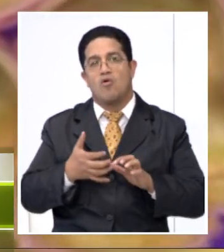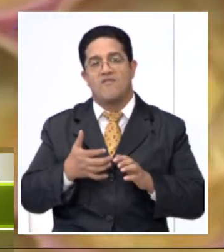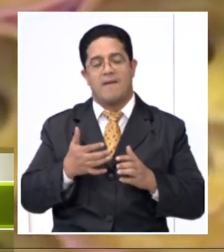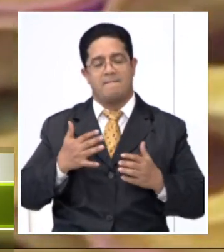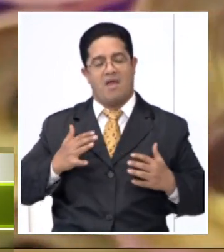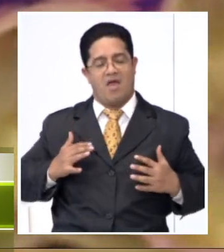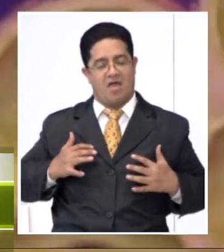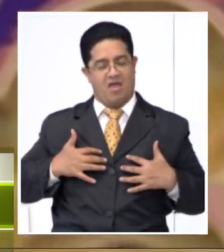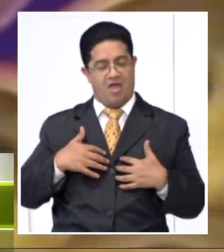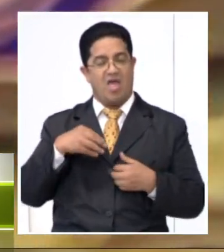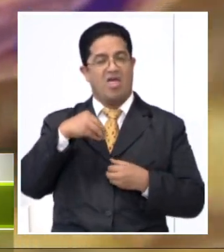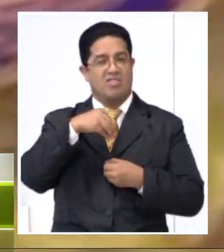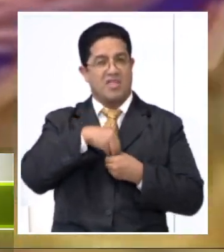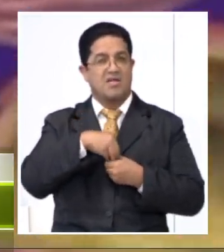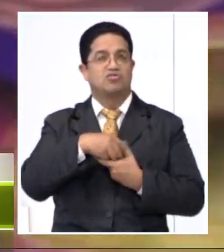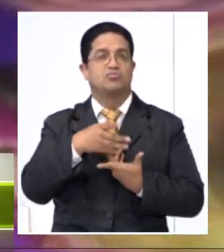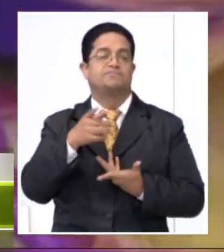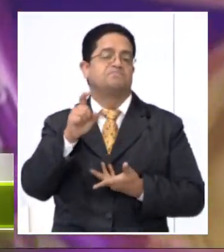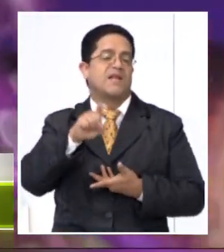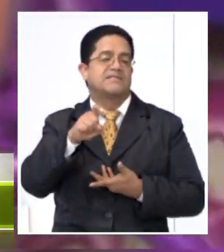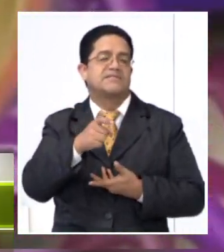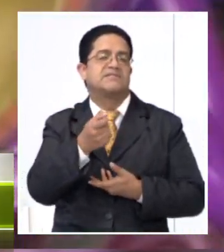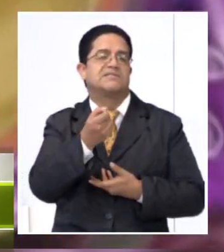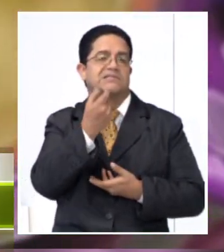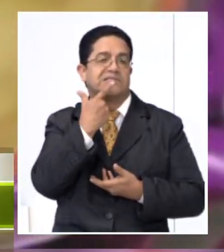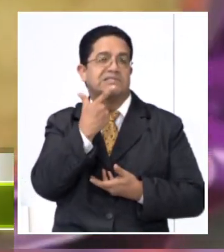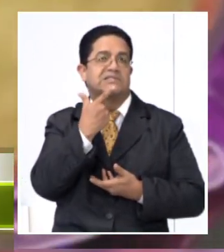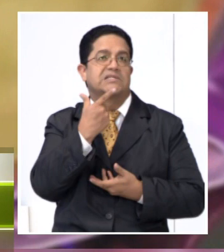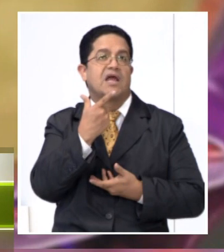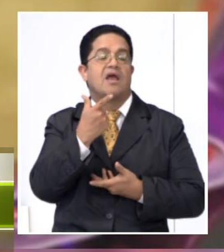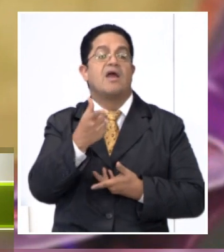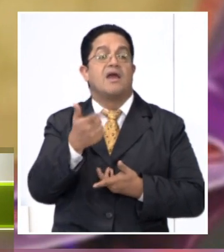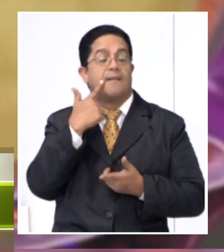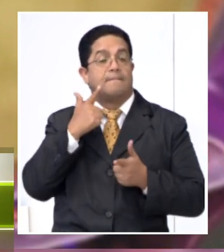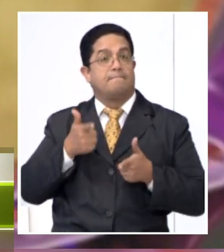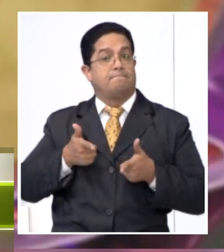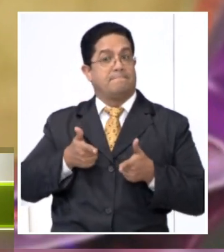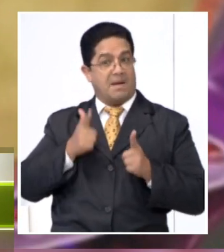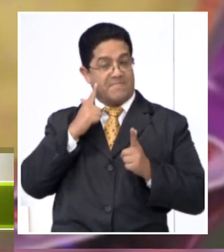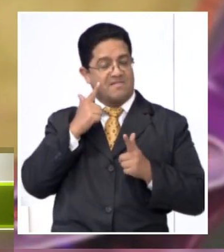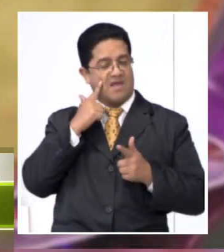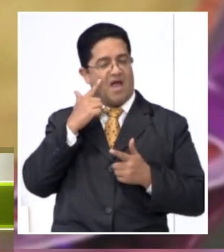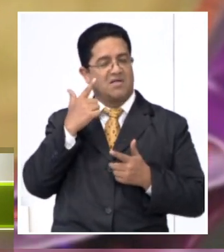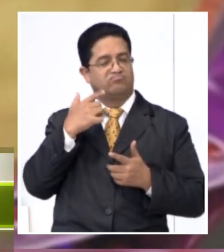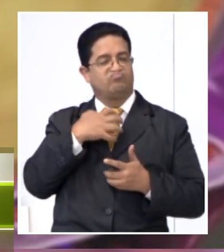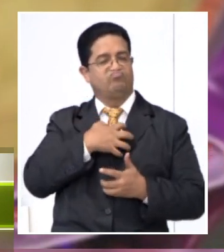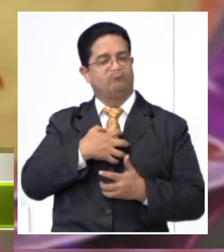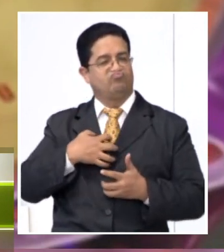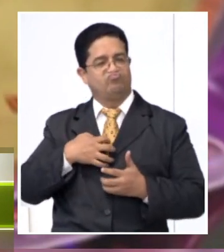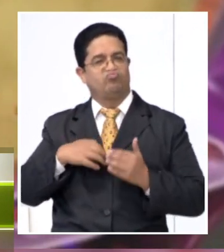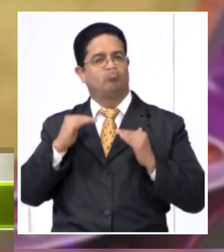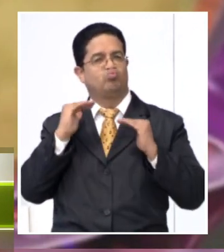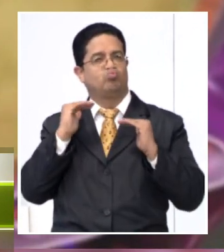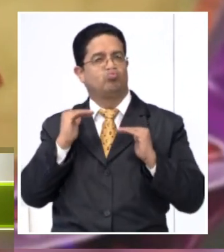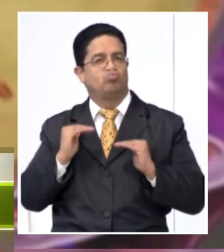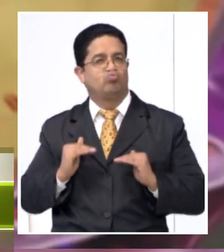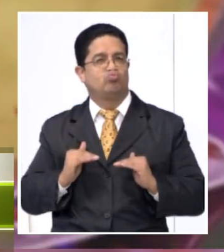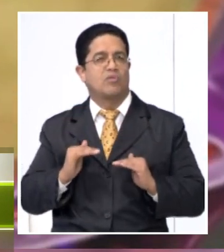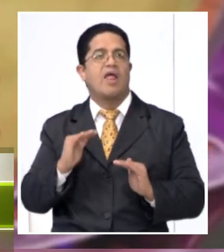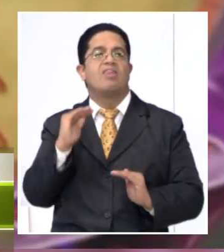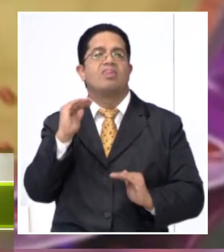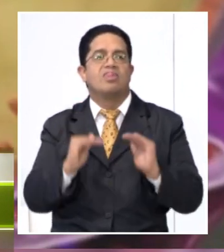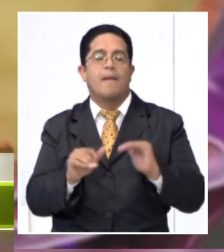costales. La curación requiere de analgésicos o antiinflamatorios que permitan eliminar el malestar, según la indicación del